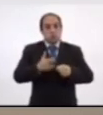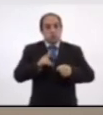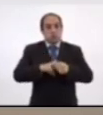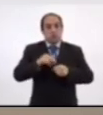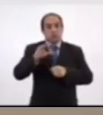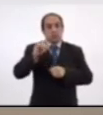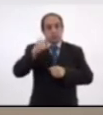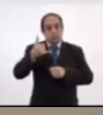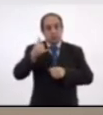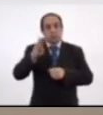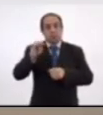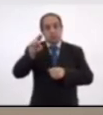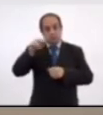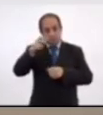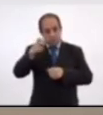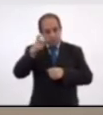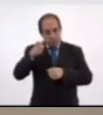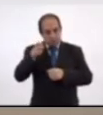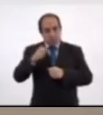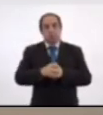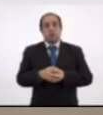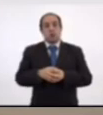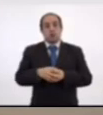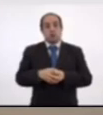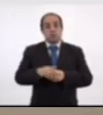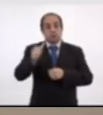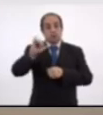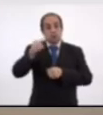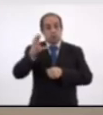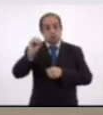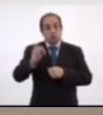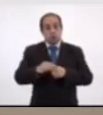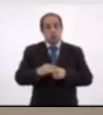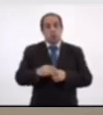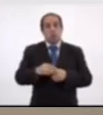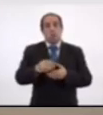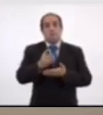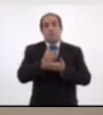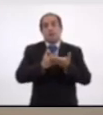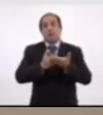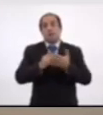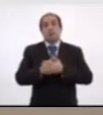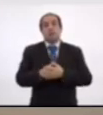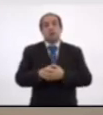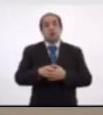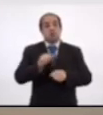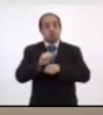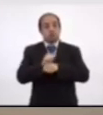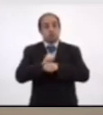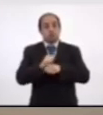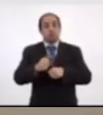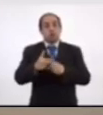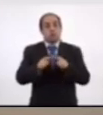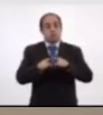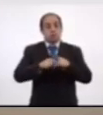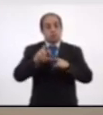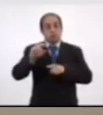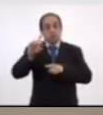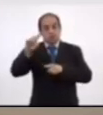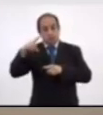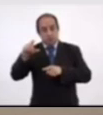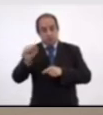la Jusco Medio, aquí en el caso del Seguro Social, el Autódromo Hermanos Rodríguez, las unidades temporales en